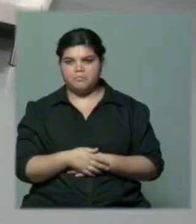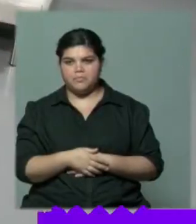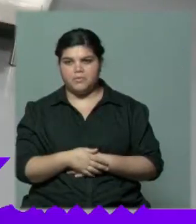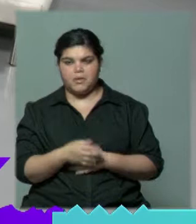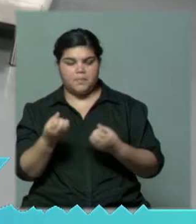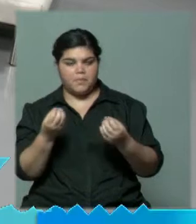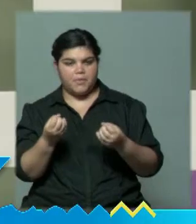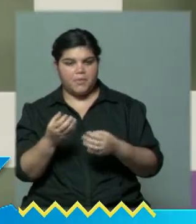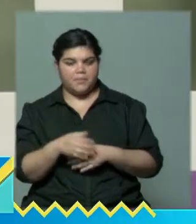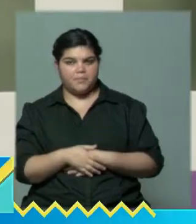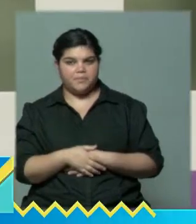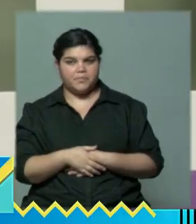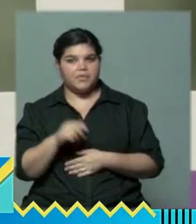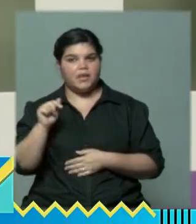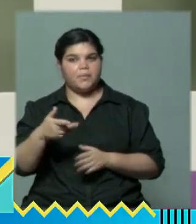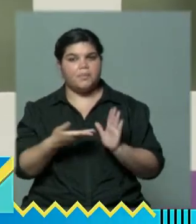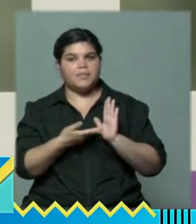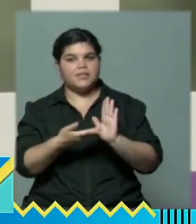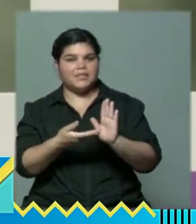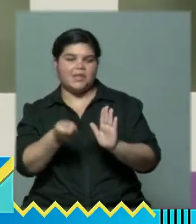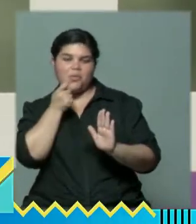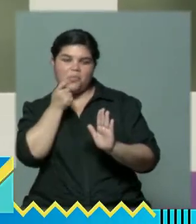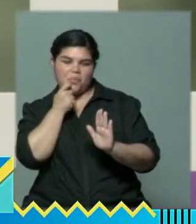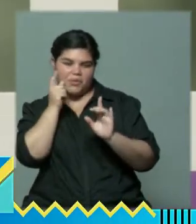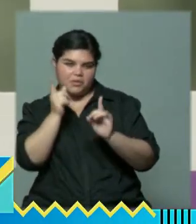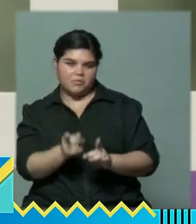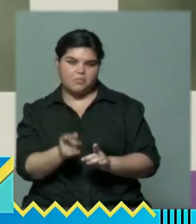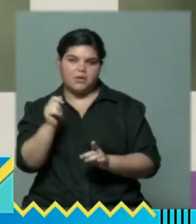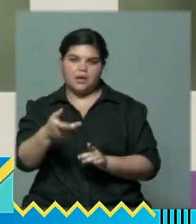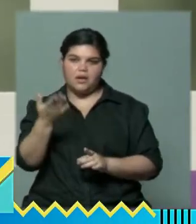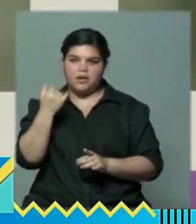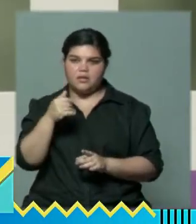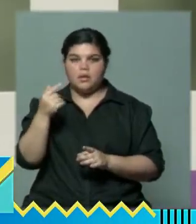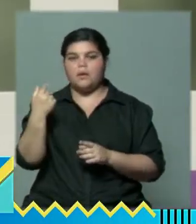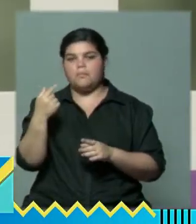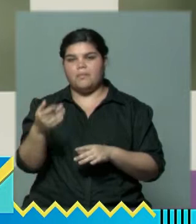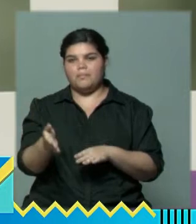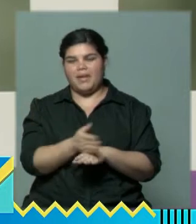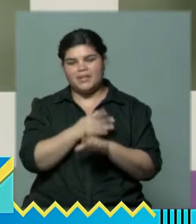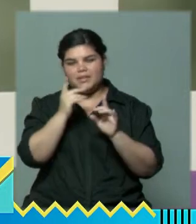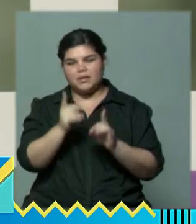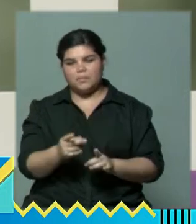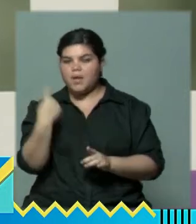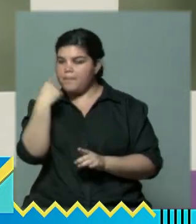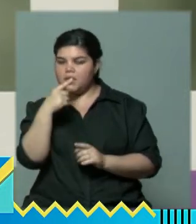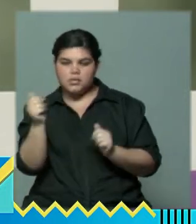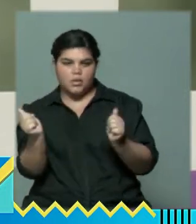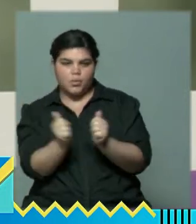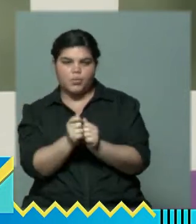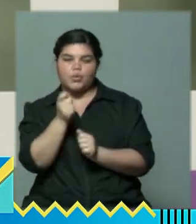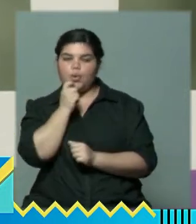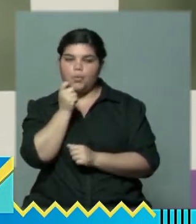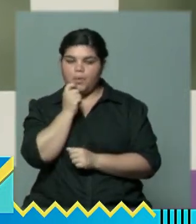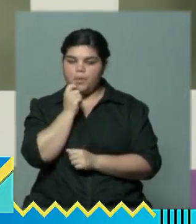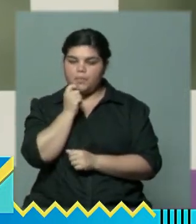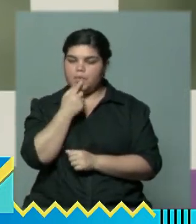Bueno, ahí justamente presentábamos el tema con un poco de humor, también lo hacíamos en la presentación con Marcelo Sastre, pero sí tenemos que hablar en temas serios, si